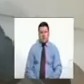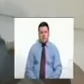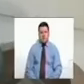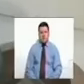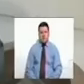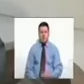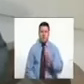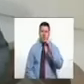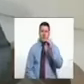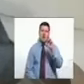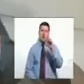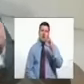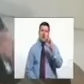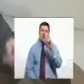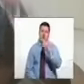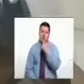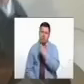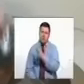dragacol,